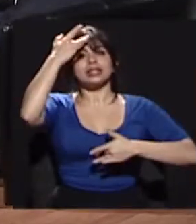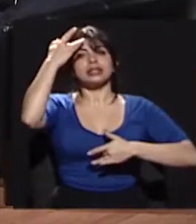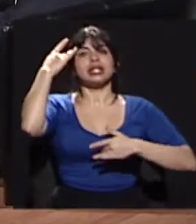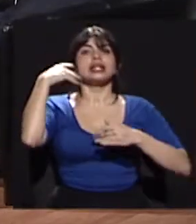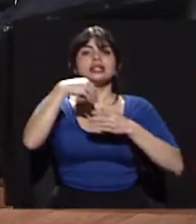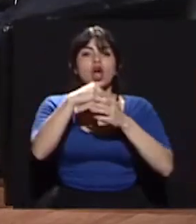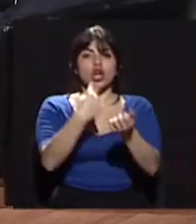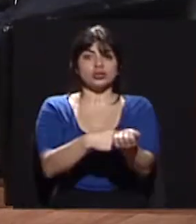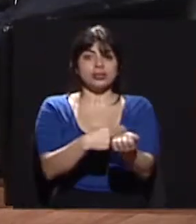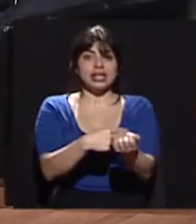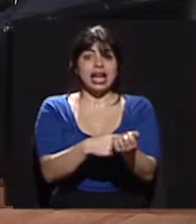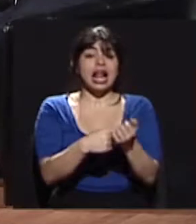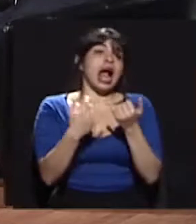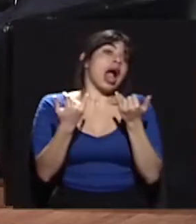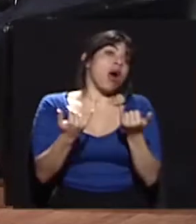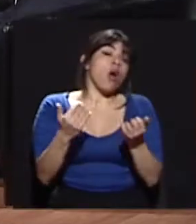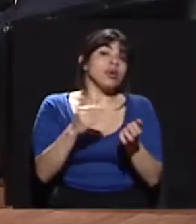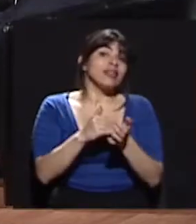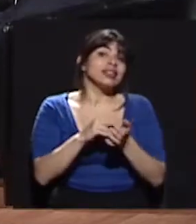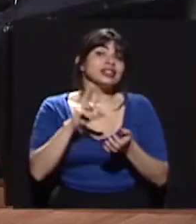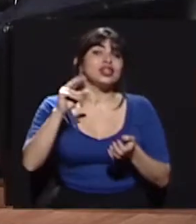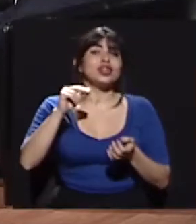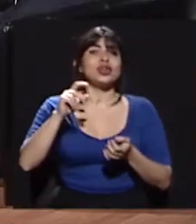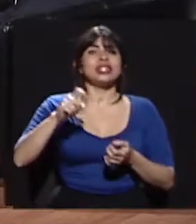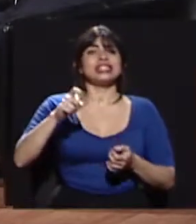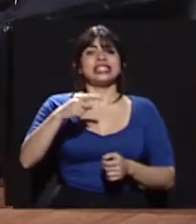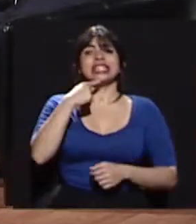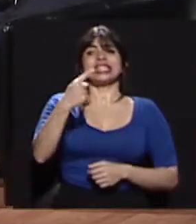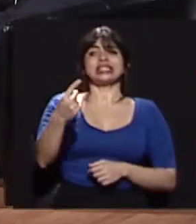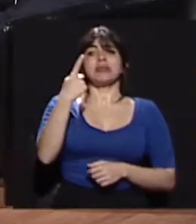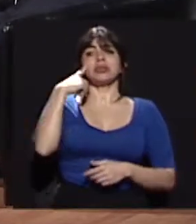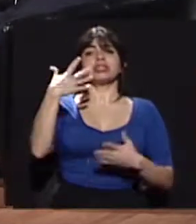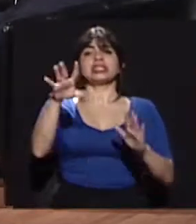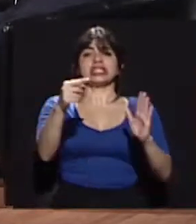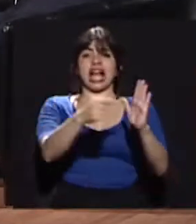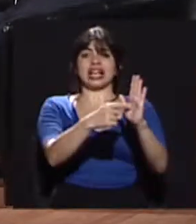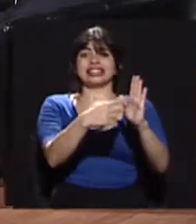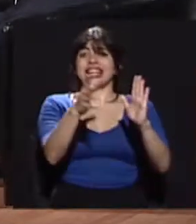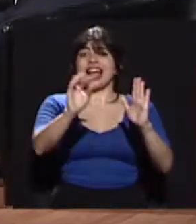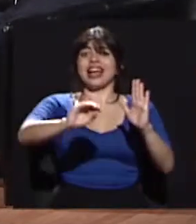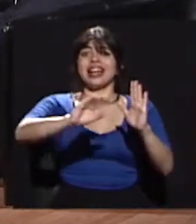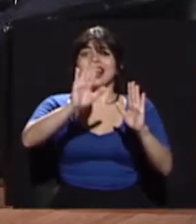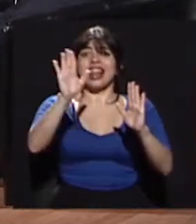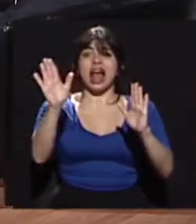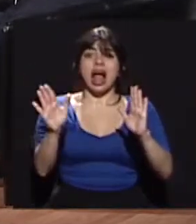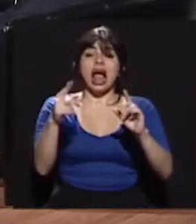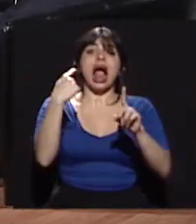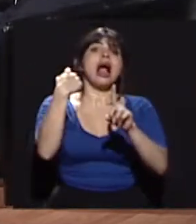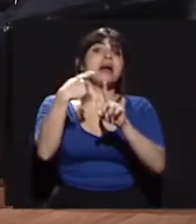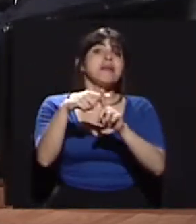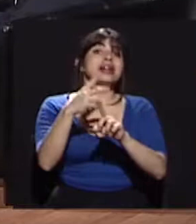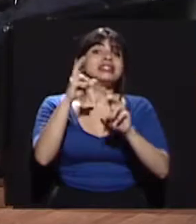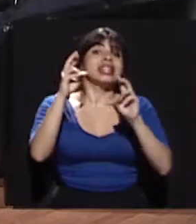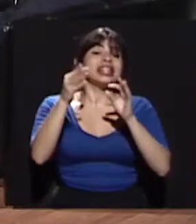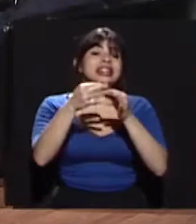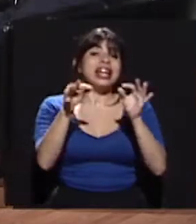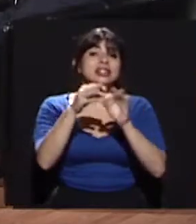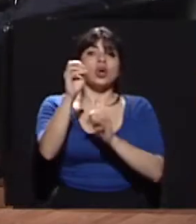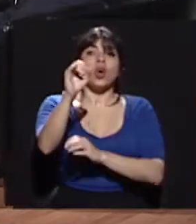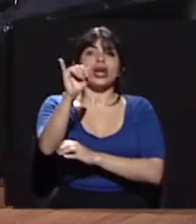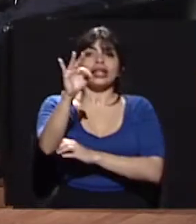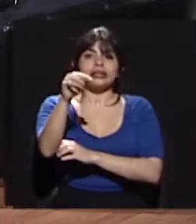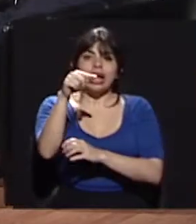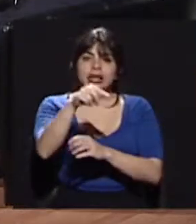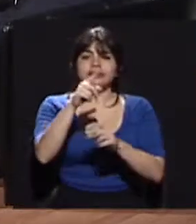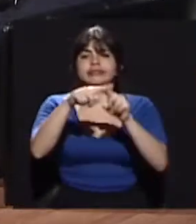hospitalizados otra vez no es necesario decirlo porque ya está ahí clarísimo y además estándar en los textos de la oit y